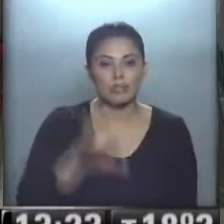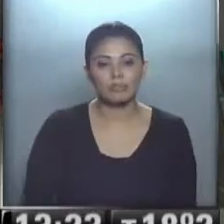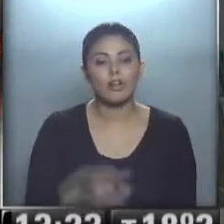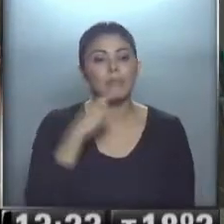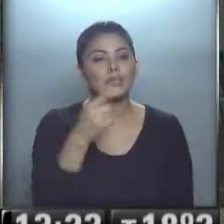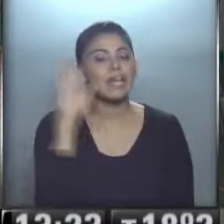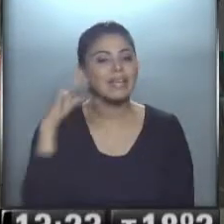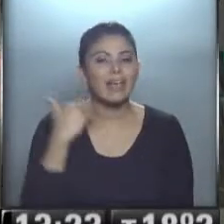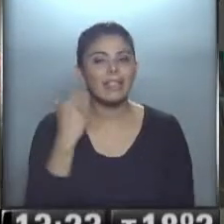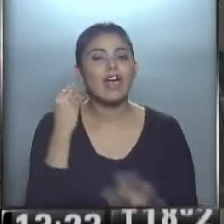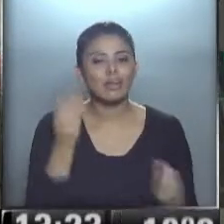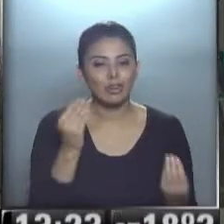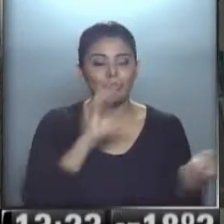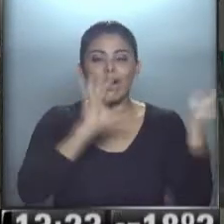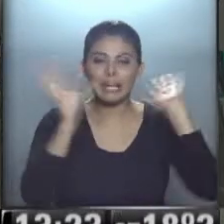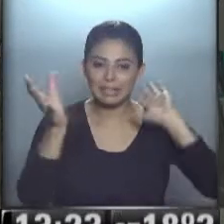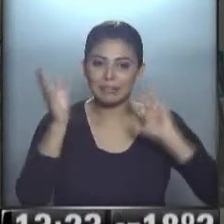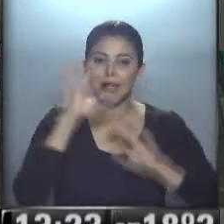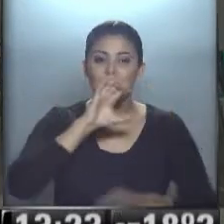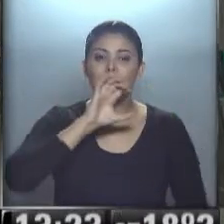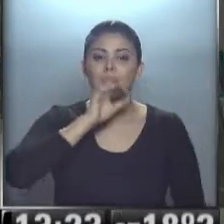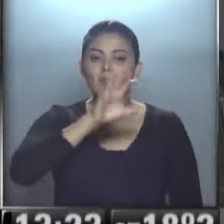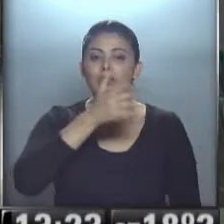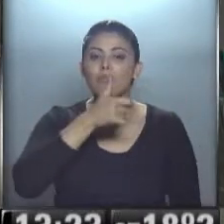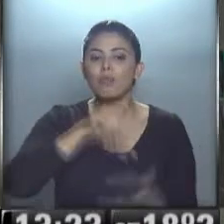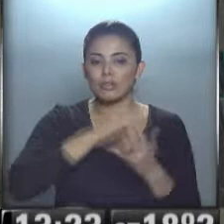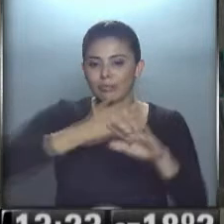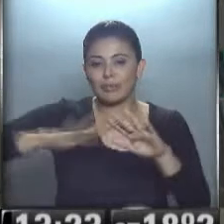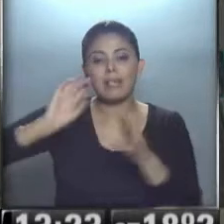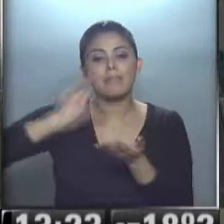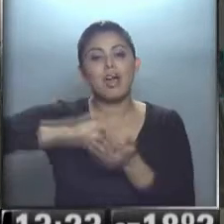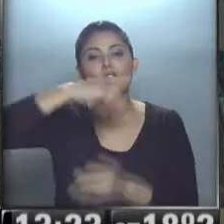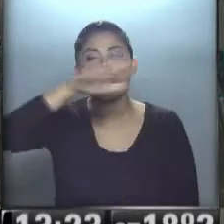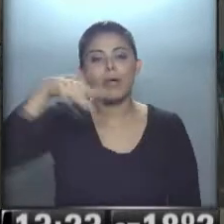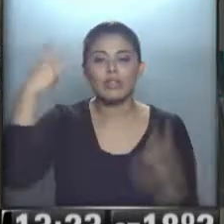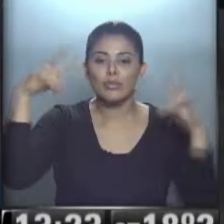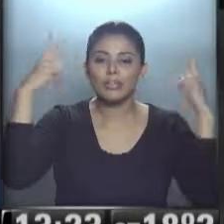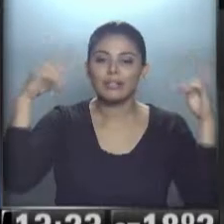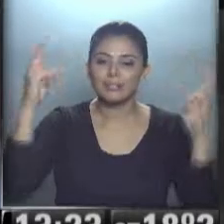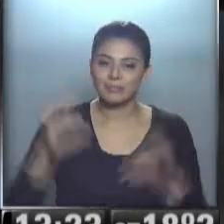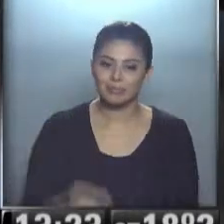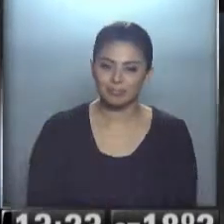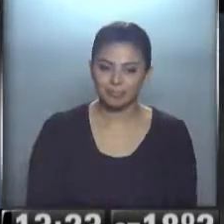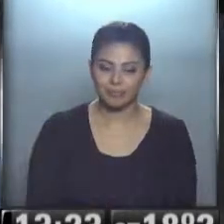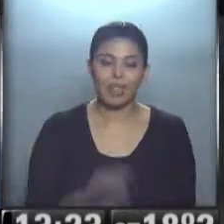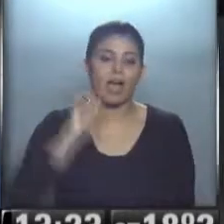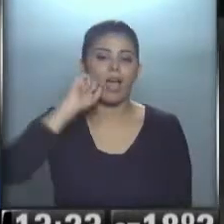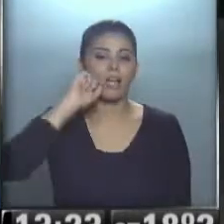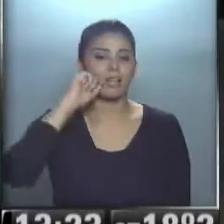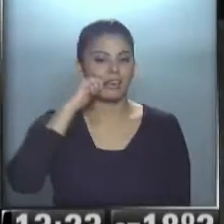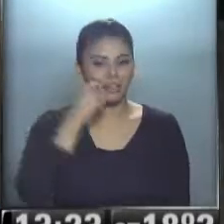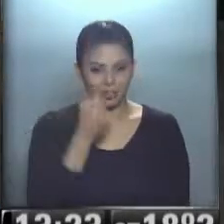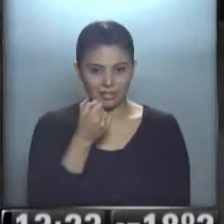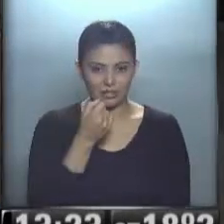Vamos a preguntarle a Nadia ahora cómo va a estar el tiempo en la costa atlántica y también otros puntos turísticos del país. A ver. Y qué lindo, ¿eh? Qué